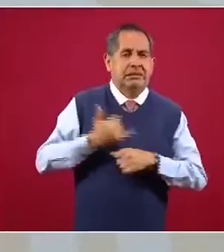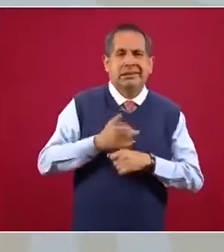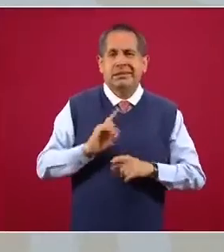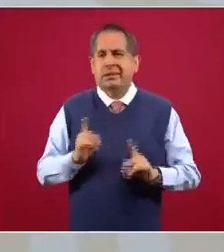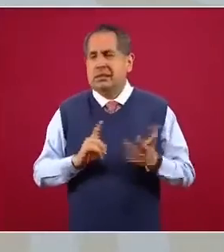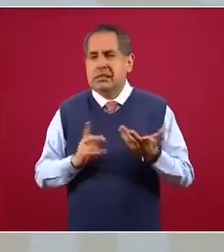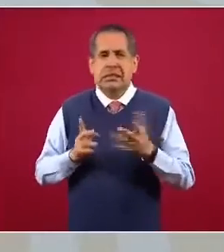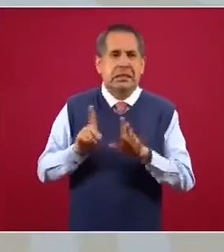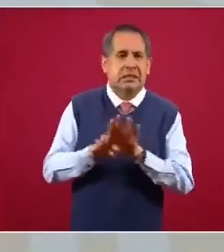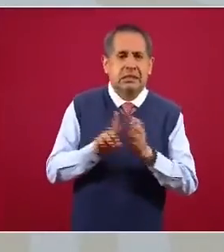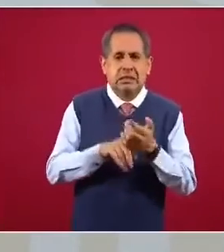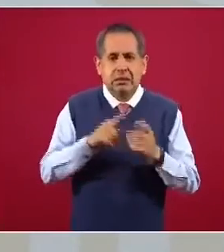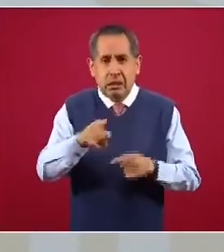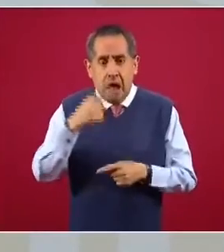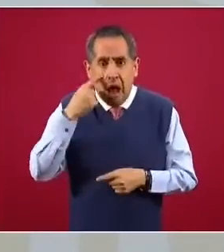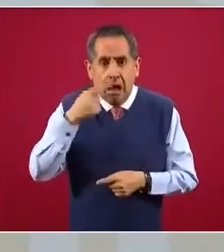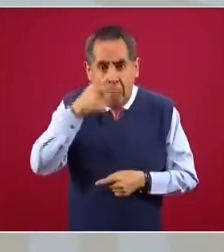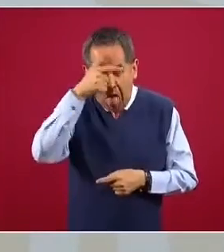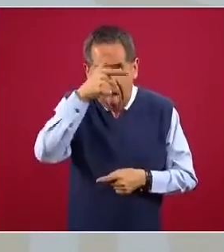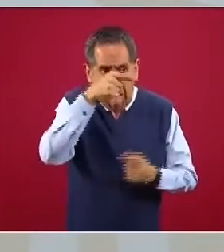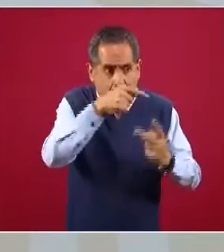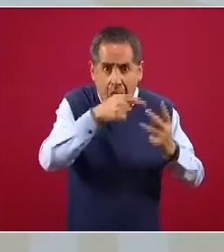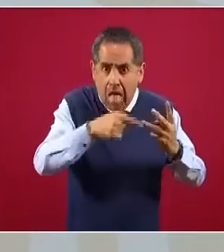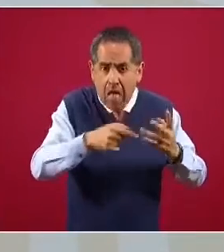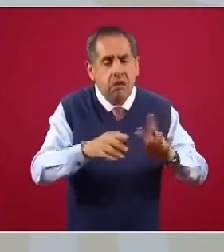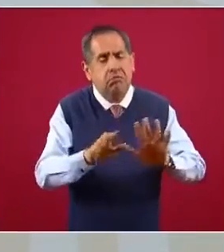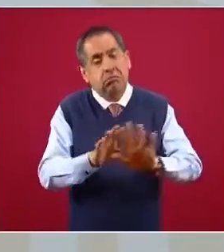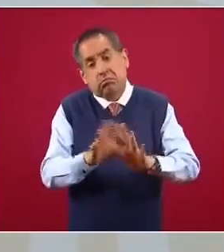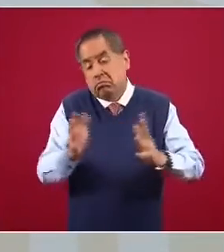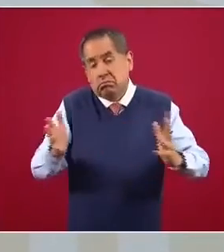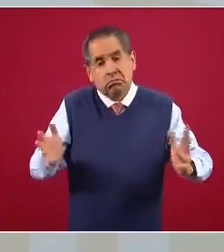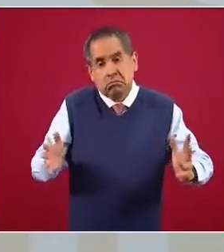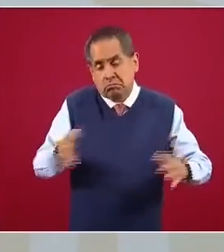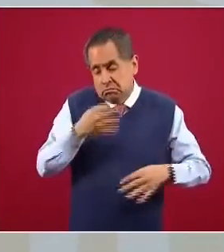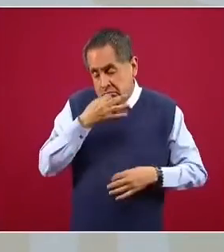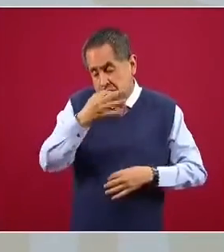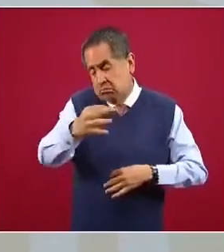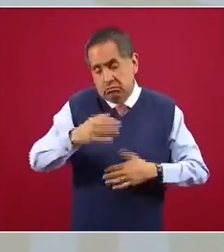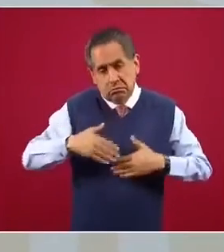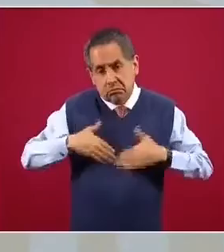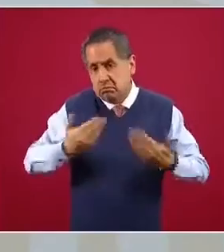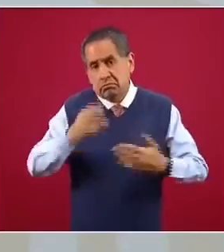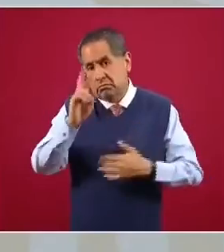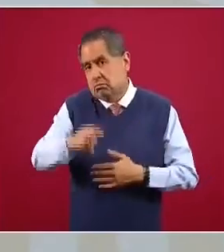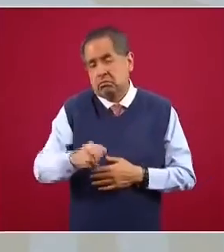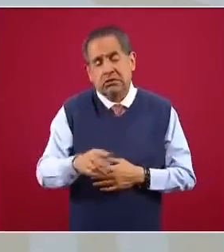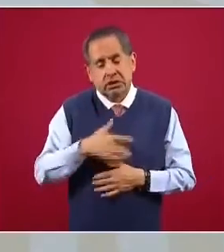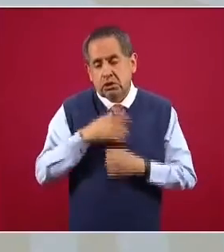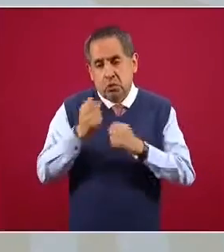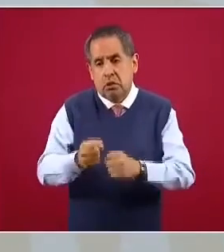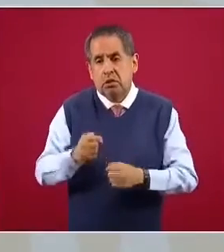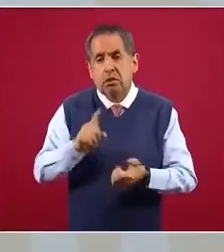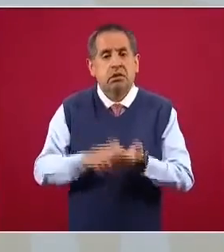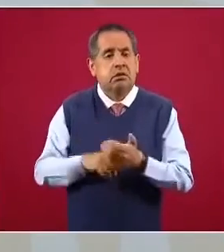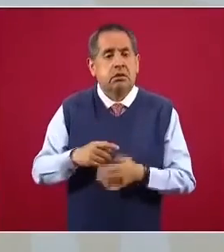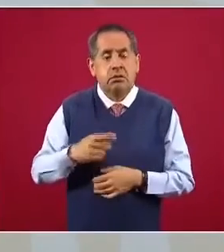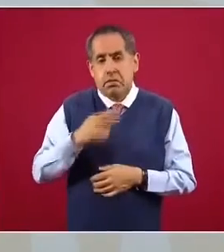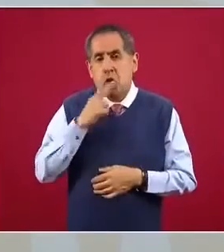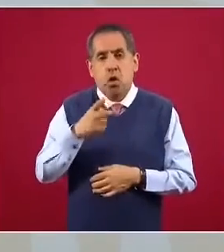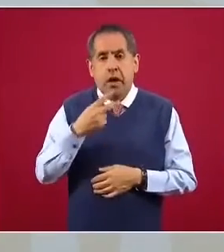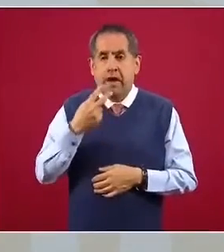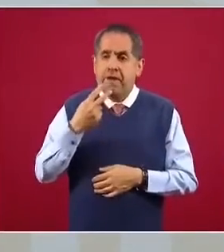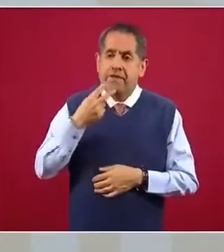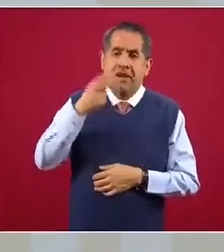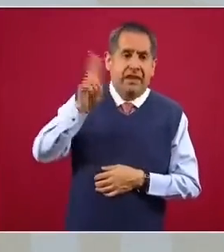se preocupe de escuchar estas realidades, pero estamos convencidas y convencidos que la verdad se tiene